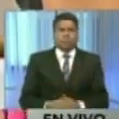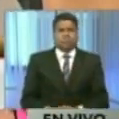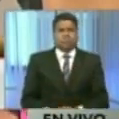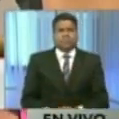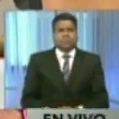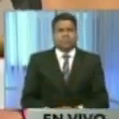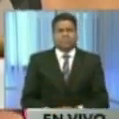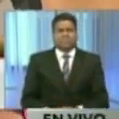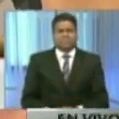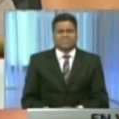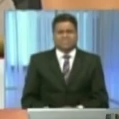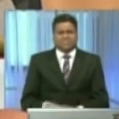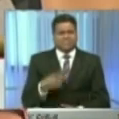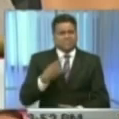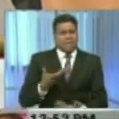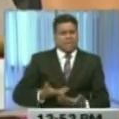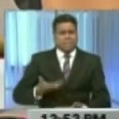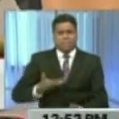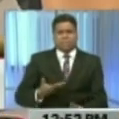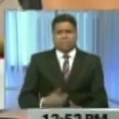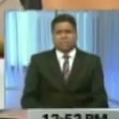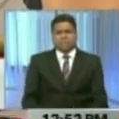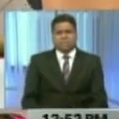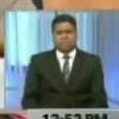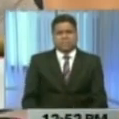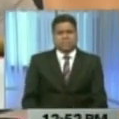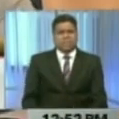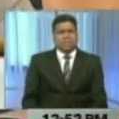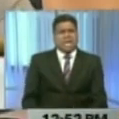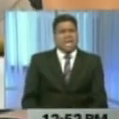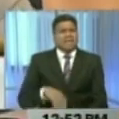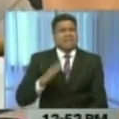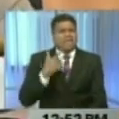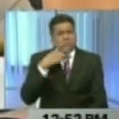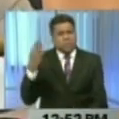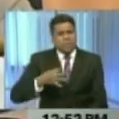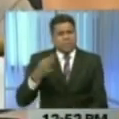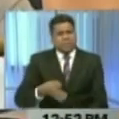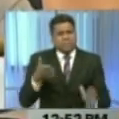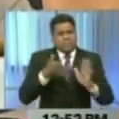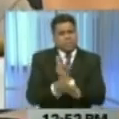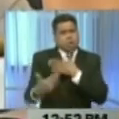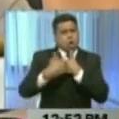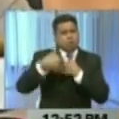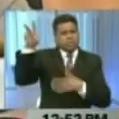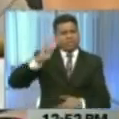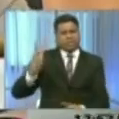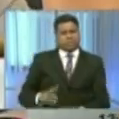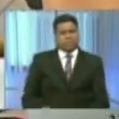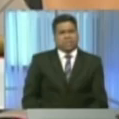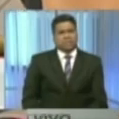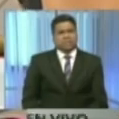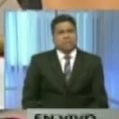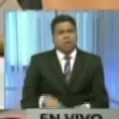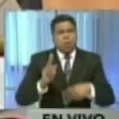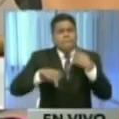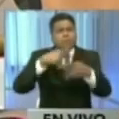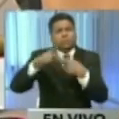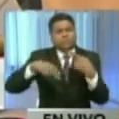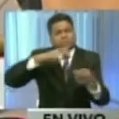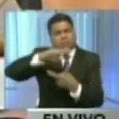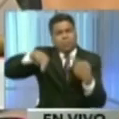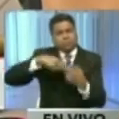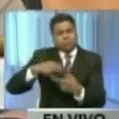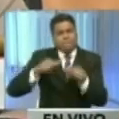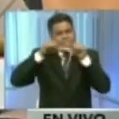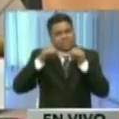es muy importante. ¿Qué es lo que realmente está ocurriendo contra Venezuela? Es un proceso de agresión